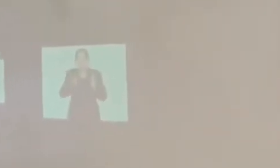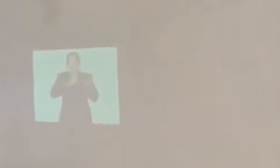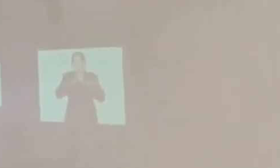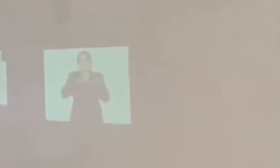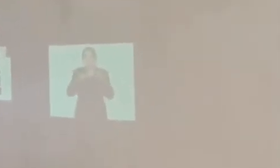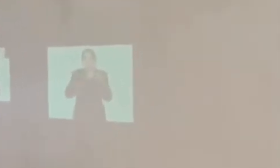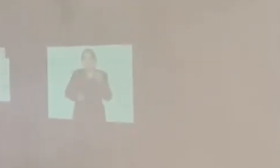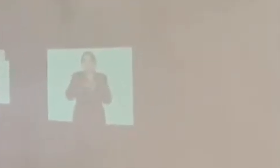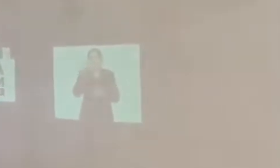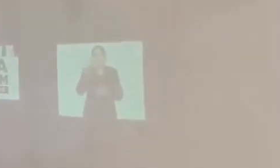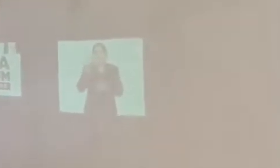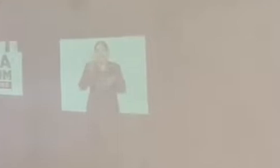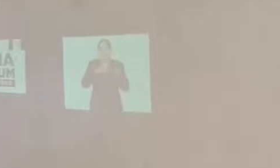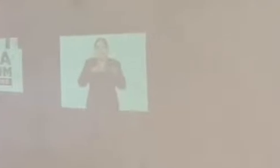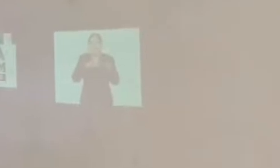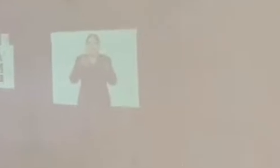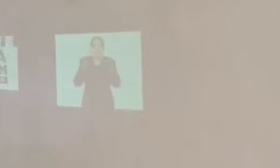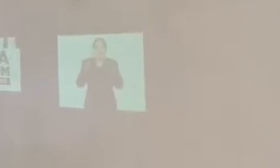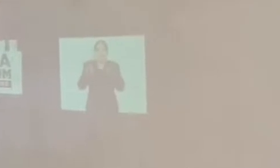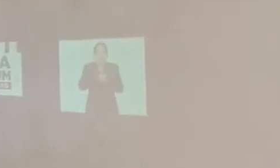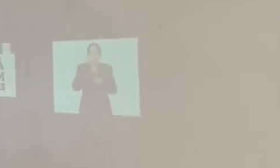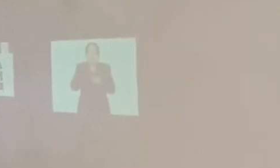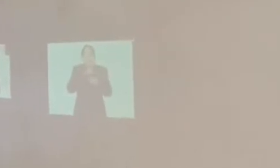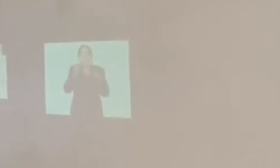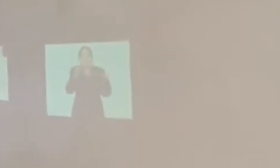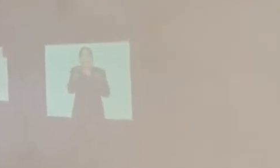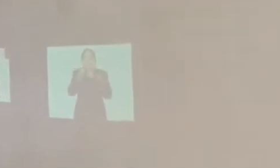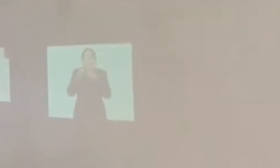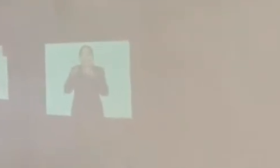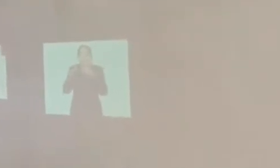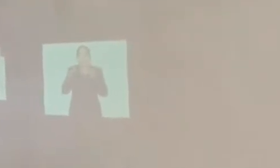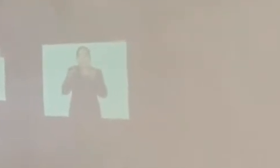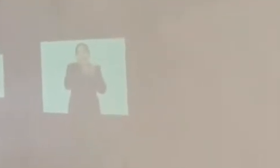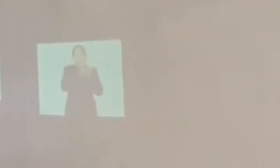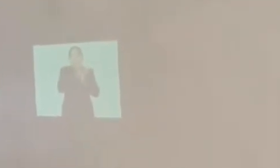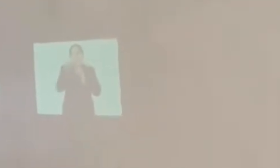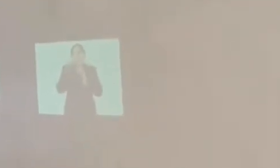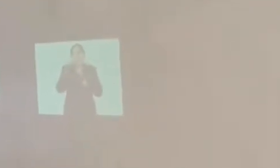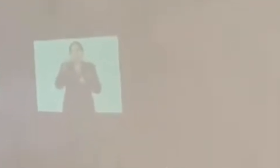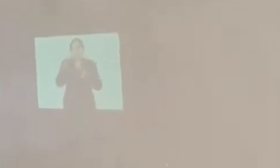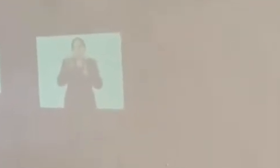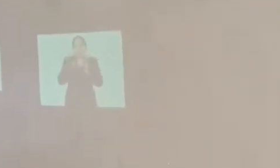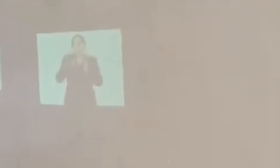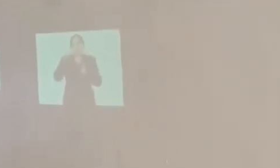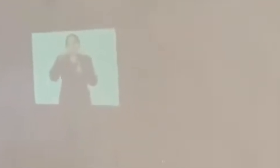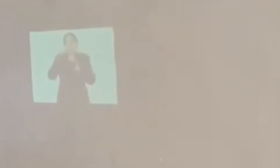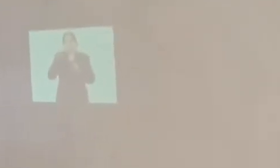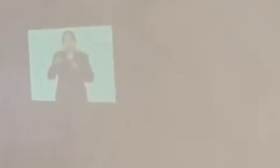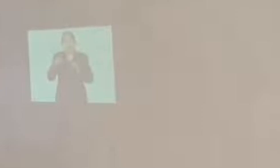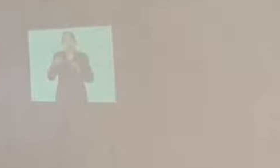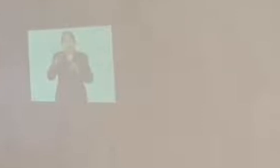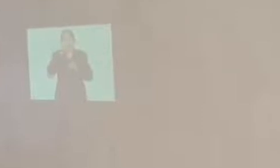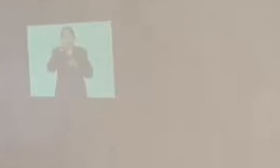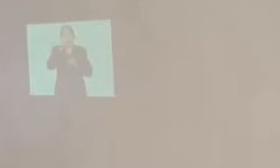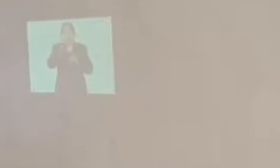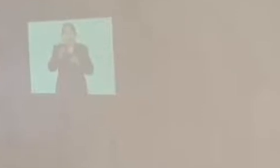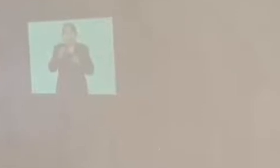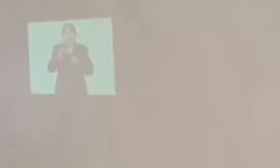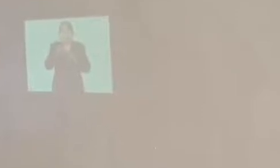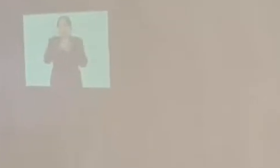darle el seguimiento a este cuarto informe de la jefa de gobierno. Pues déjeme decirle,